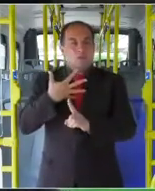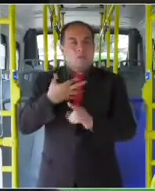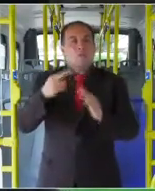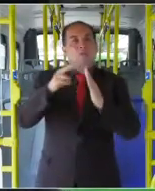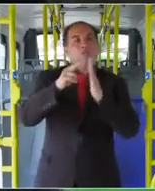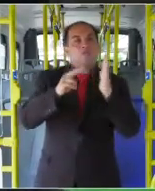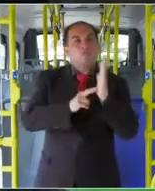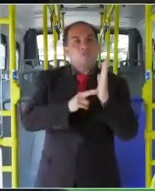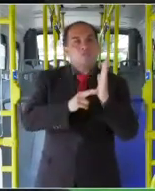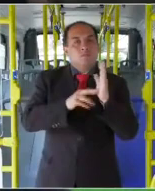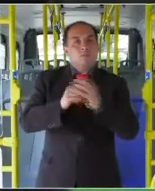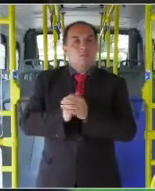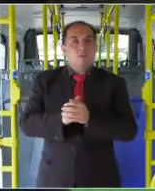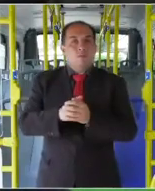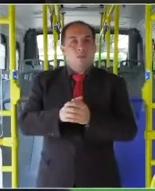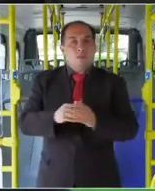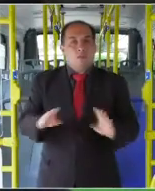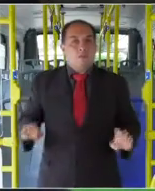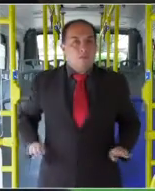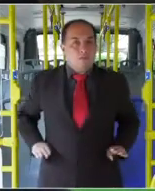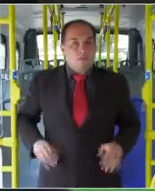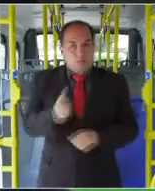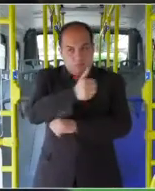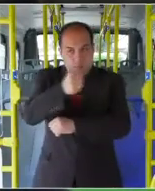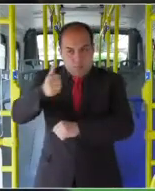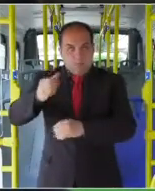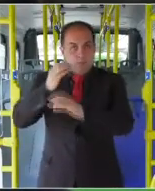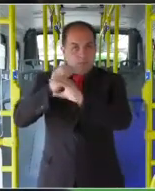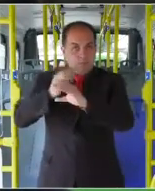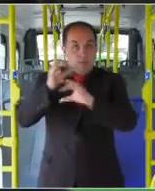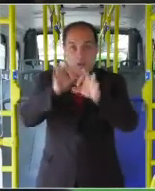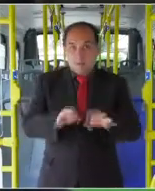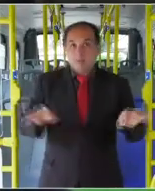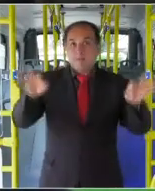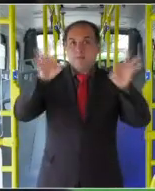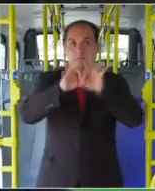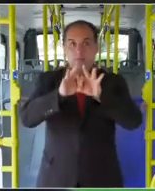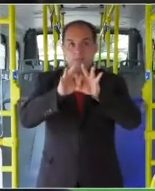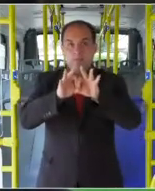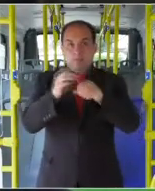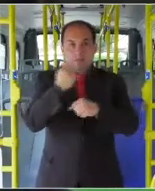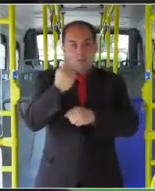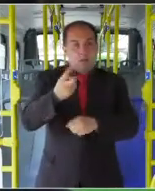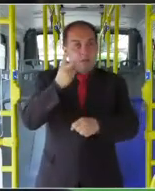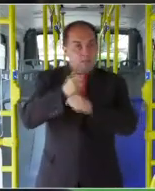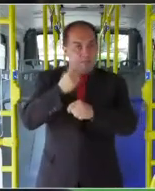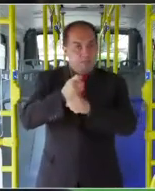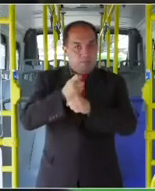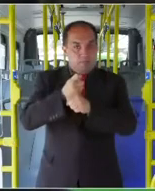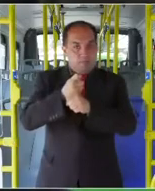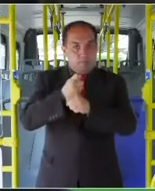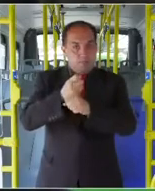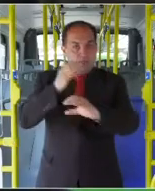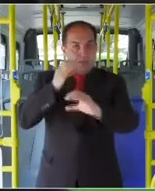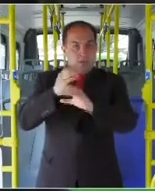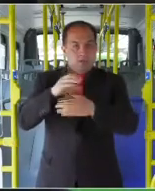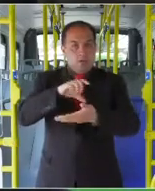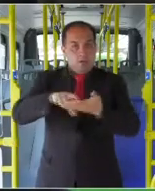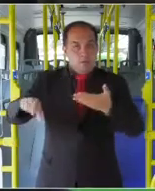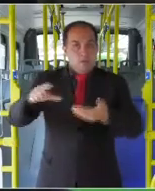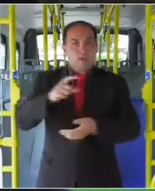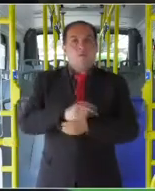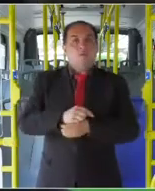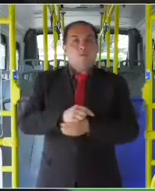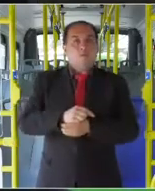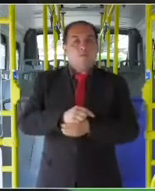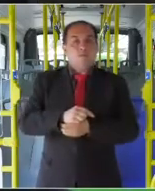estándar y una norma sobre las características de las unidades. Es importantísimo que son las primeras unidades que adquiere directamente la ciudad,